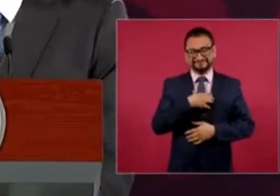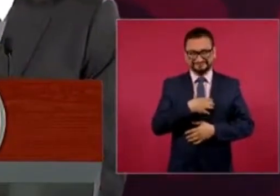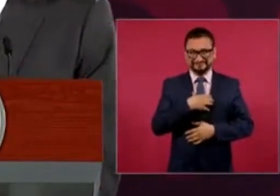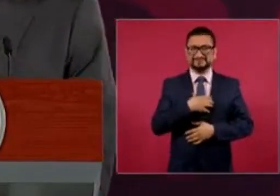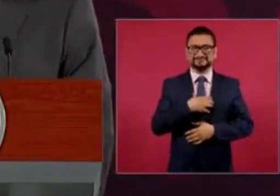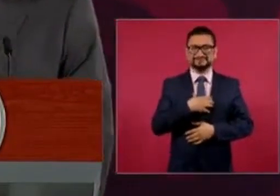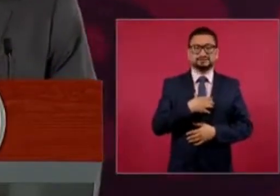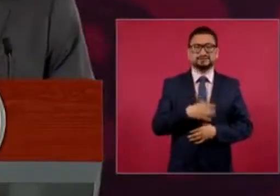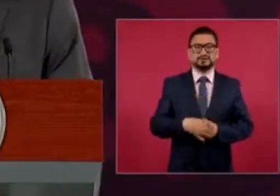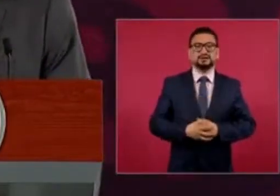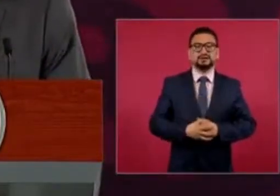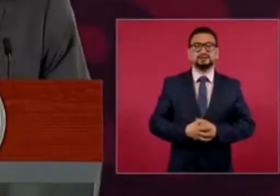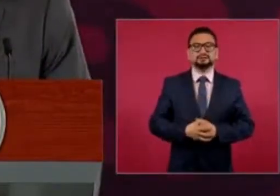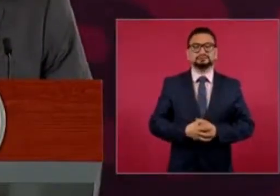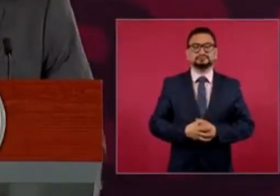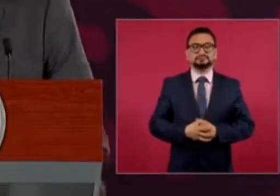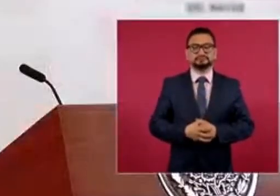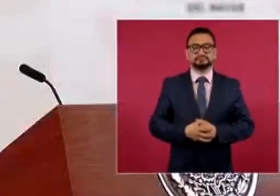además